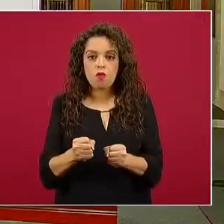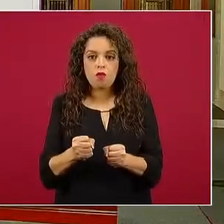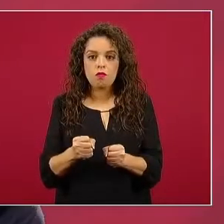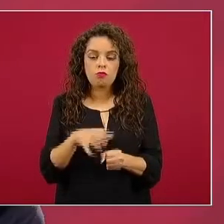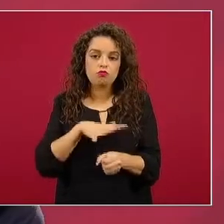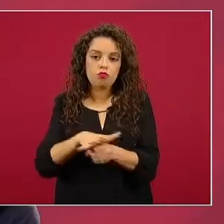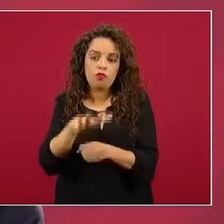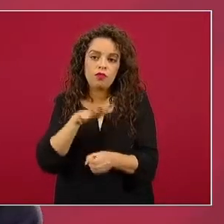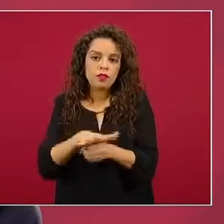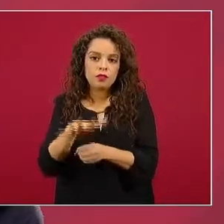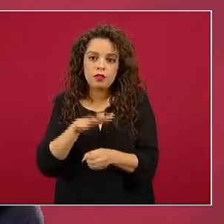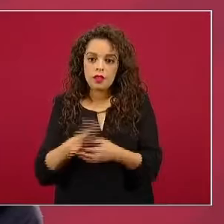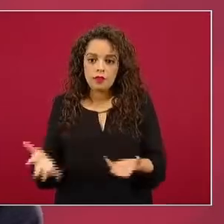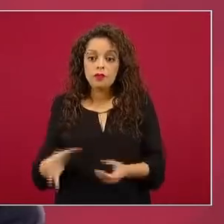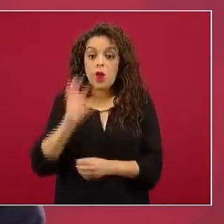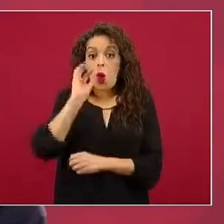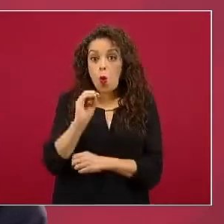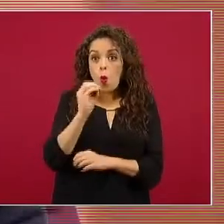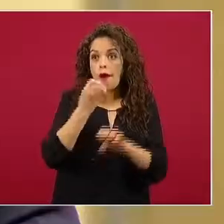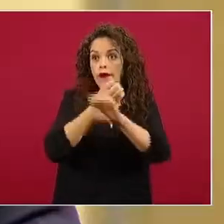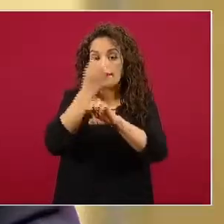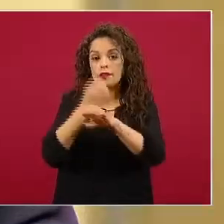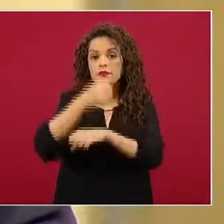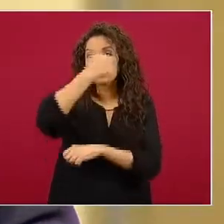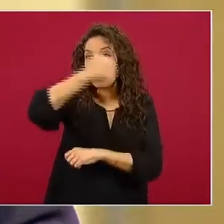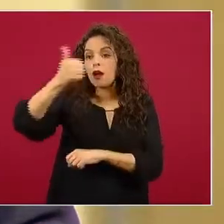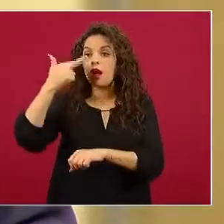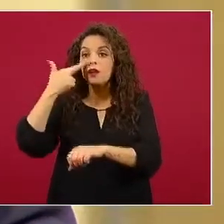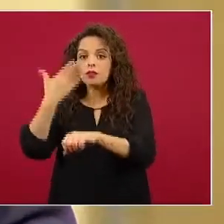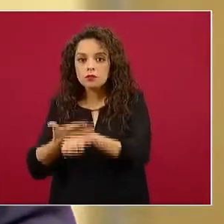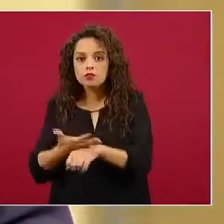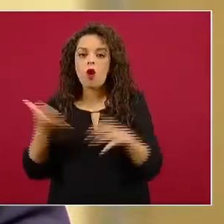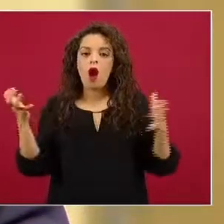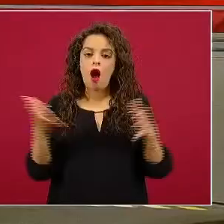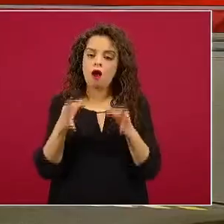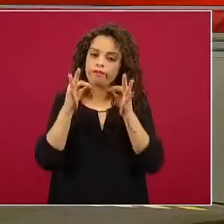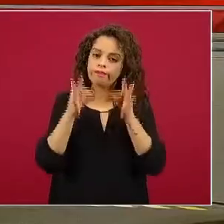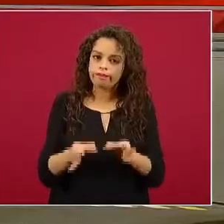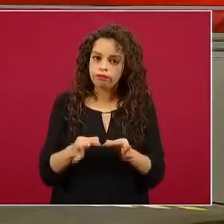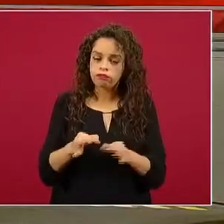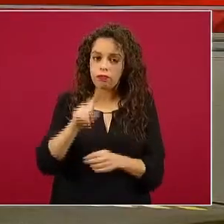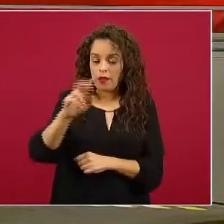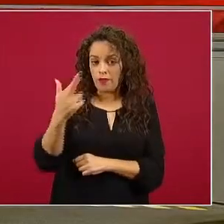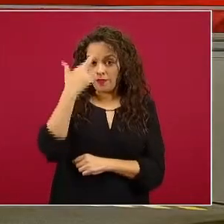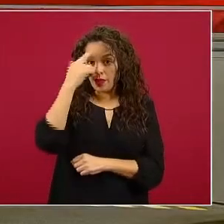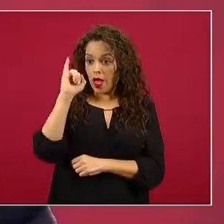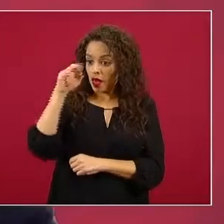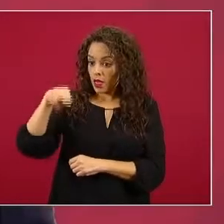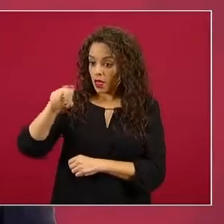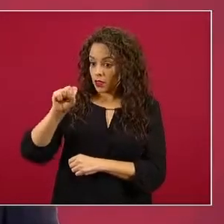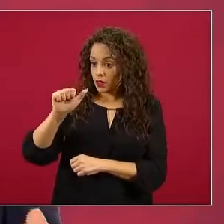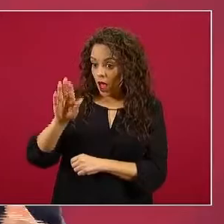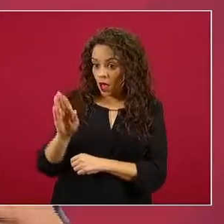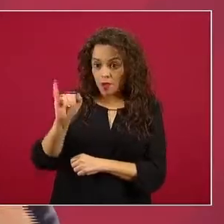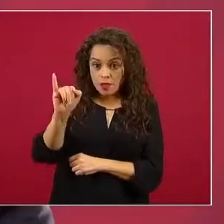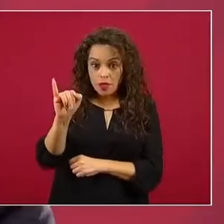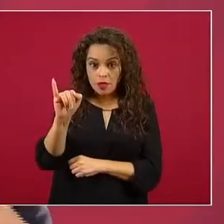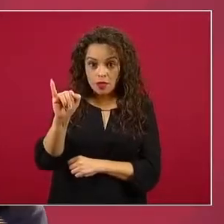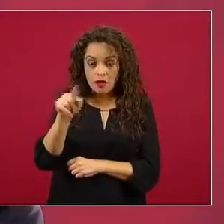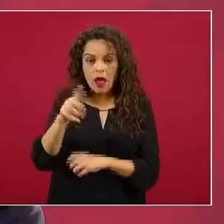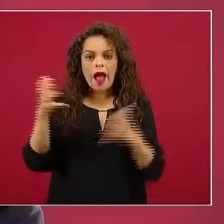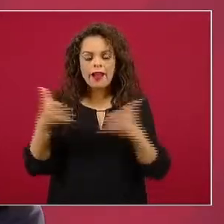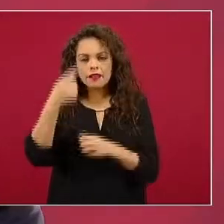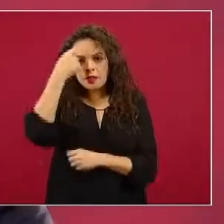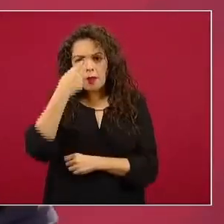o los estados cumplen con su responsabilidad. Recordar que el INSABI, el Instituto de Salud para el Bienestar, se creó